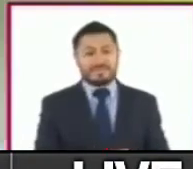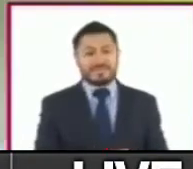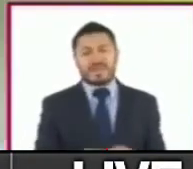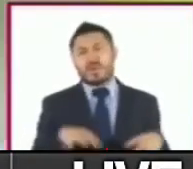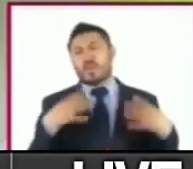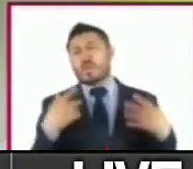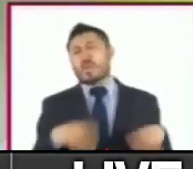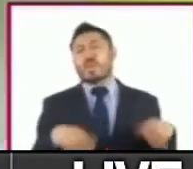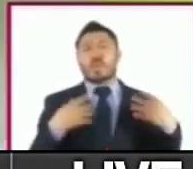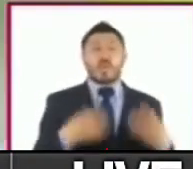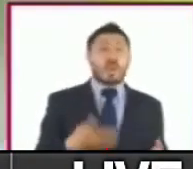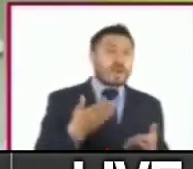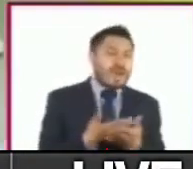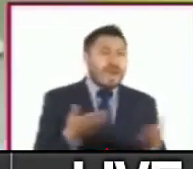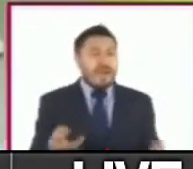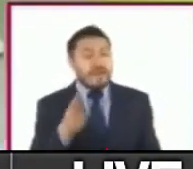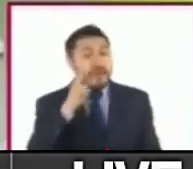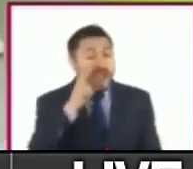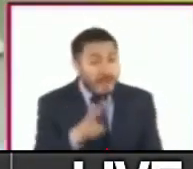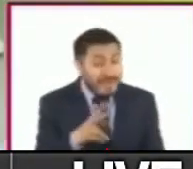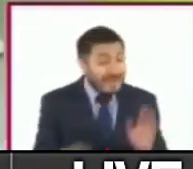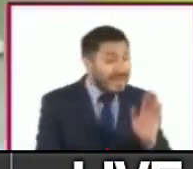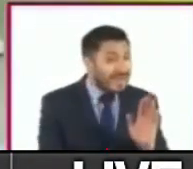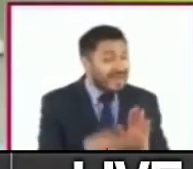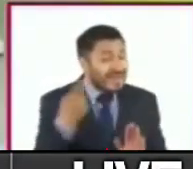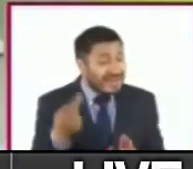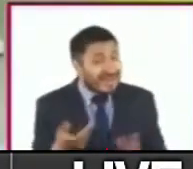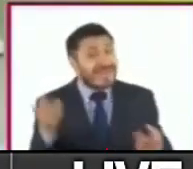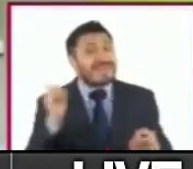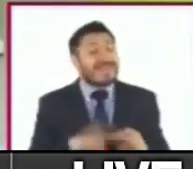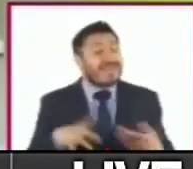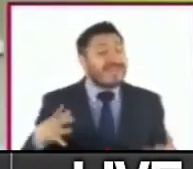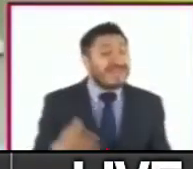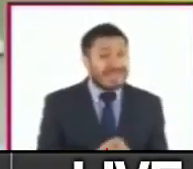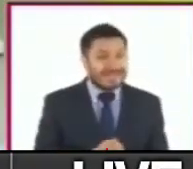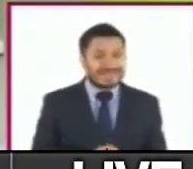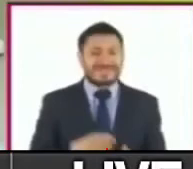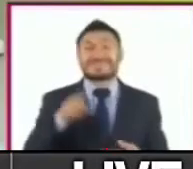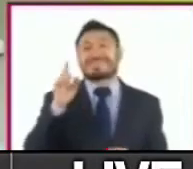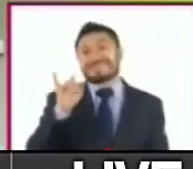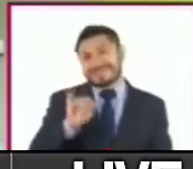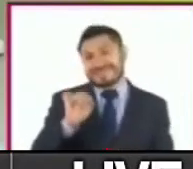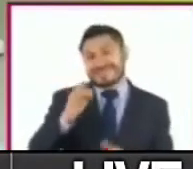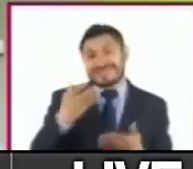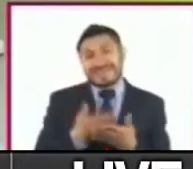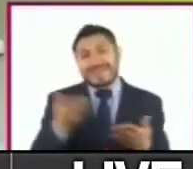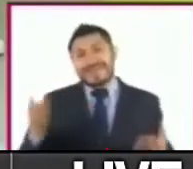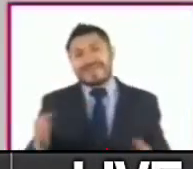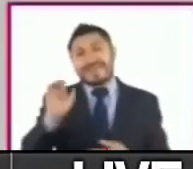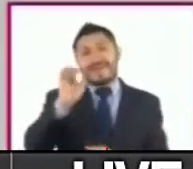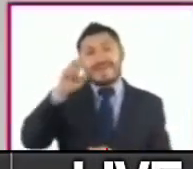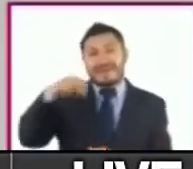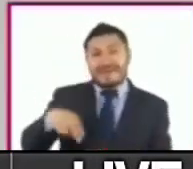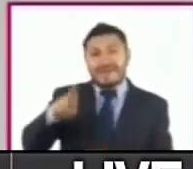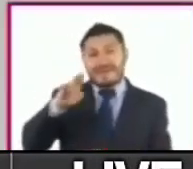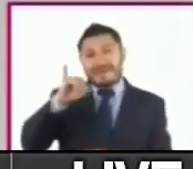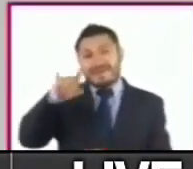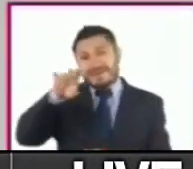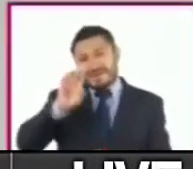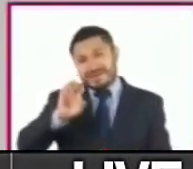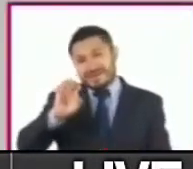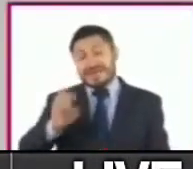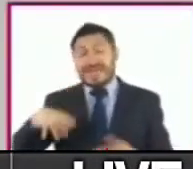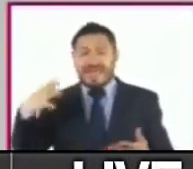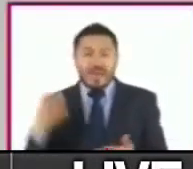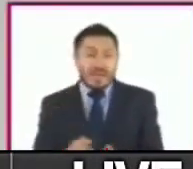Oh. Vamos a ver si hubo revancha, vamos a ver quién está más cerca. Y efectivamente, Enrique fue más eficiente y quedó